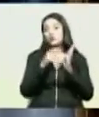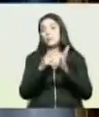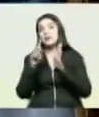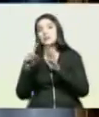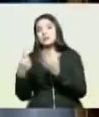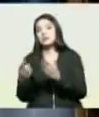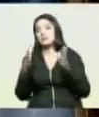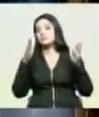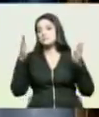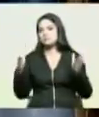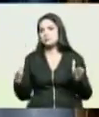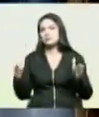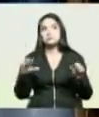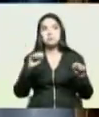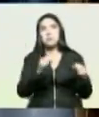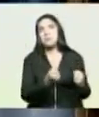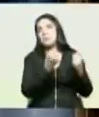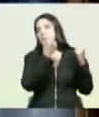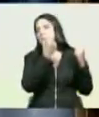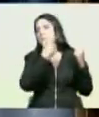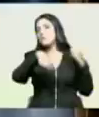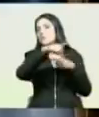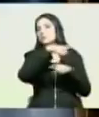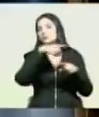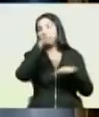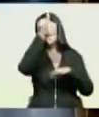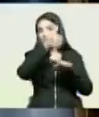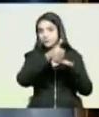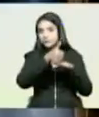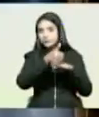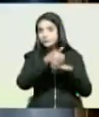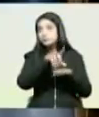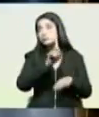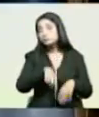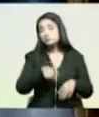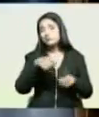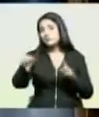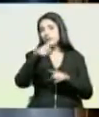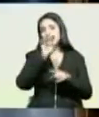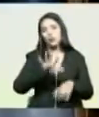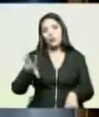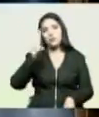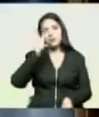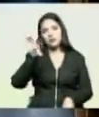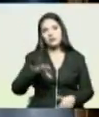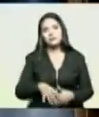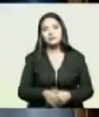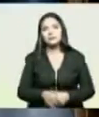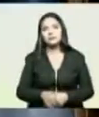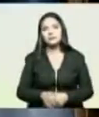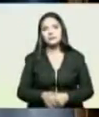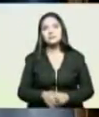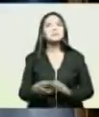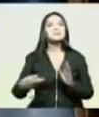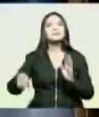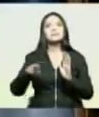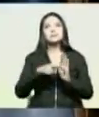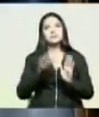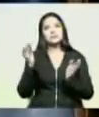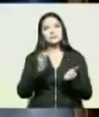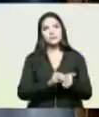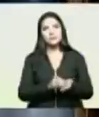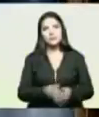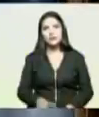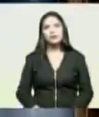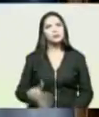esto a espaldas de sus superiores jerárquicos y de toda la nación. Porque vuelvo y le repito, a